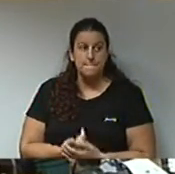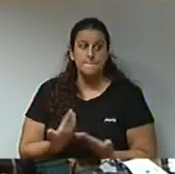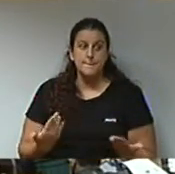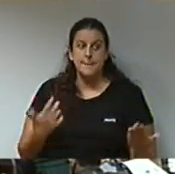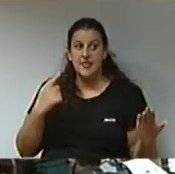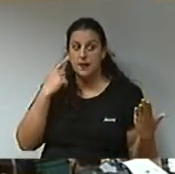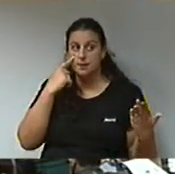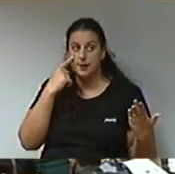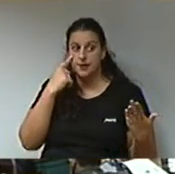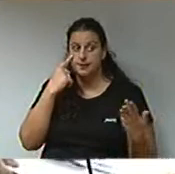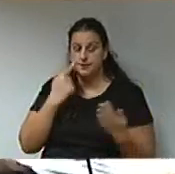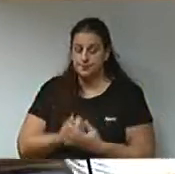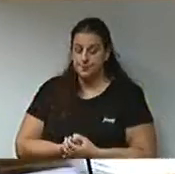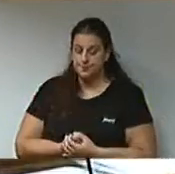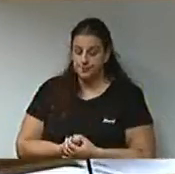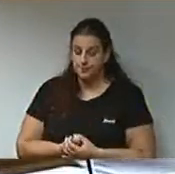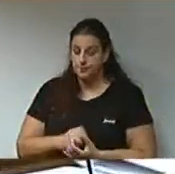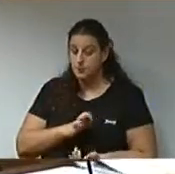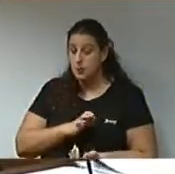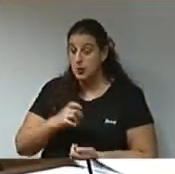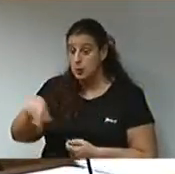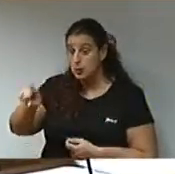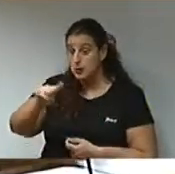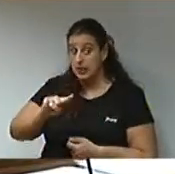Y mire, ustedes